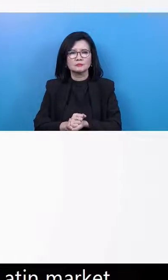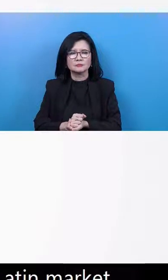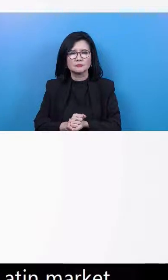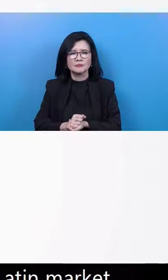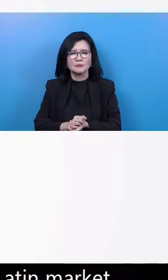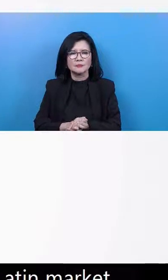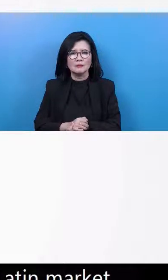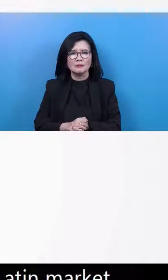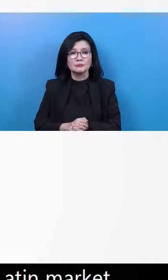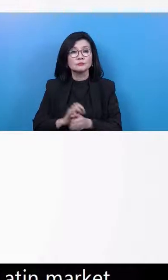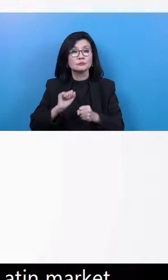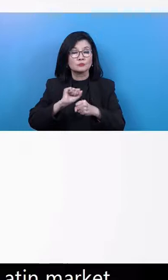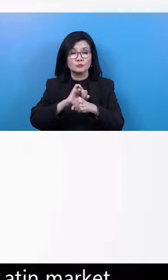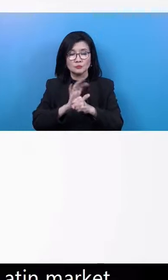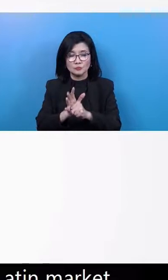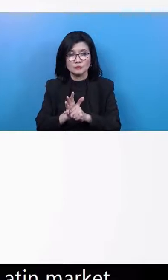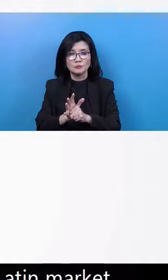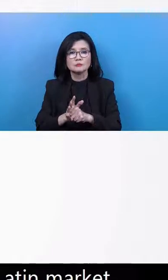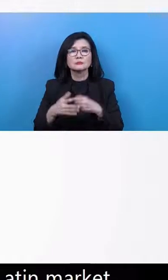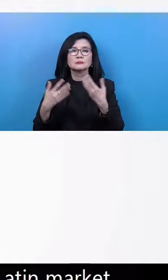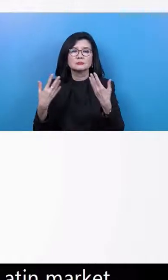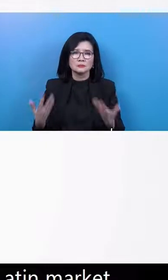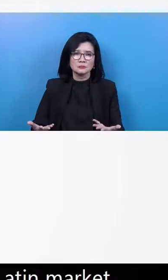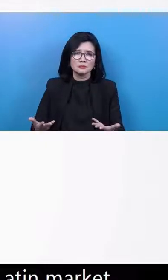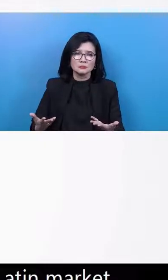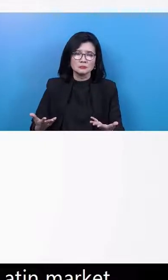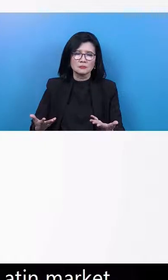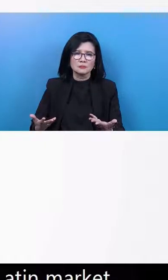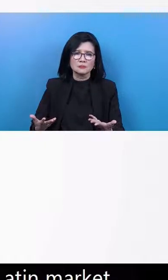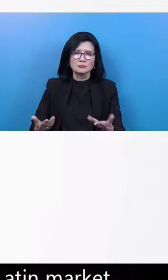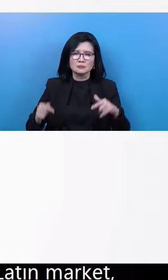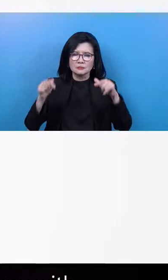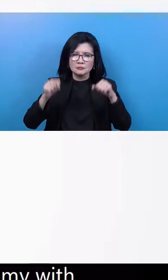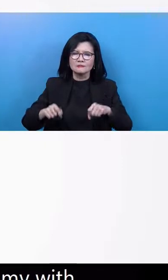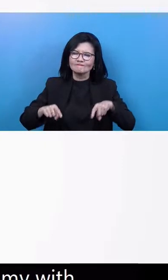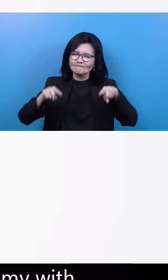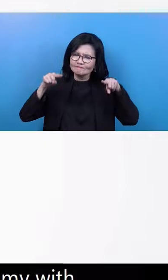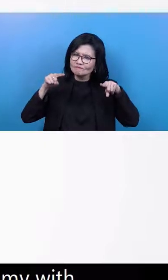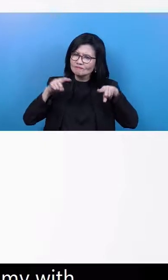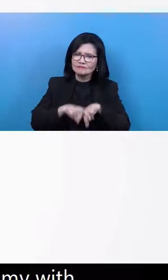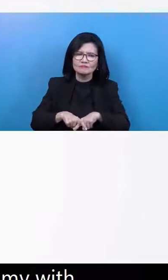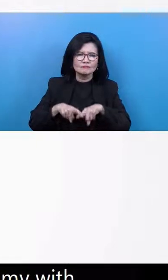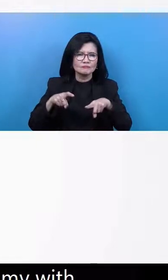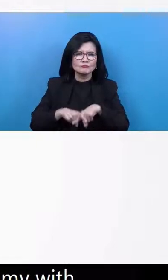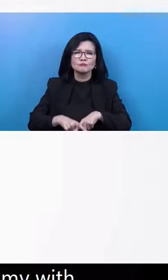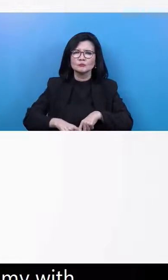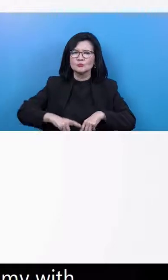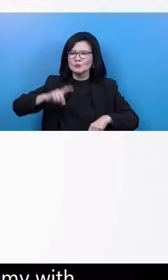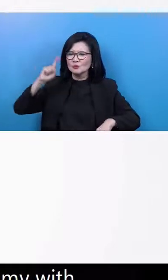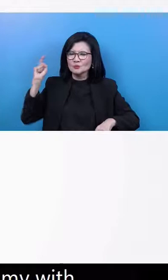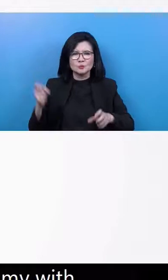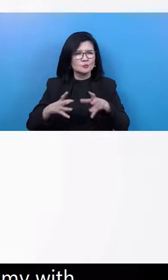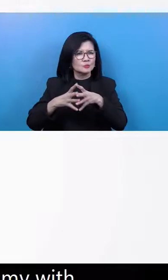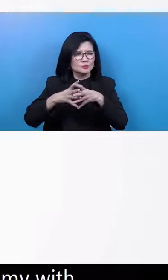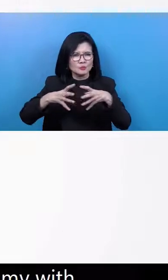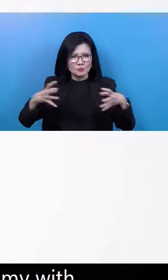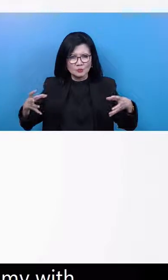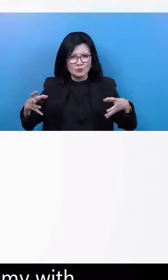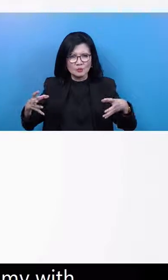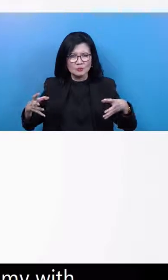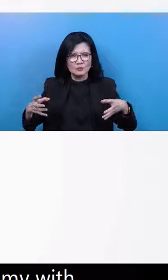profunda de los últimos 121 años. Ha afectado a 172 países, es decir,